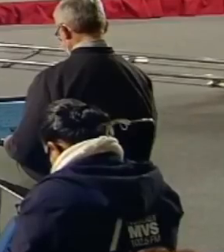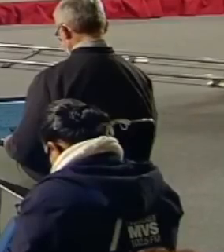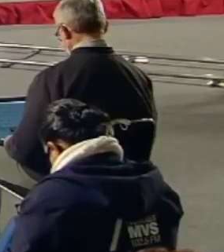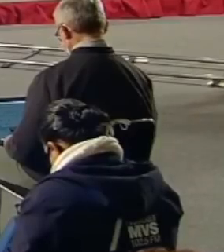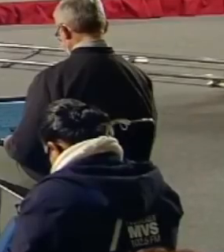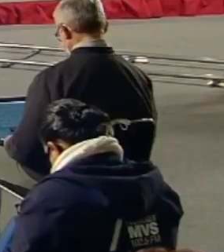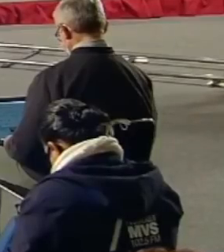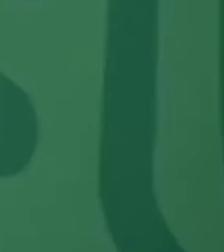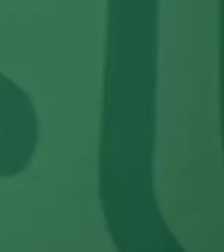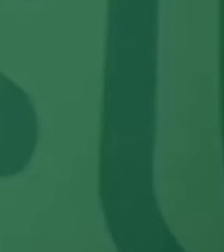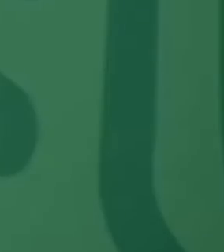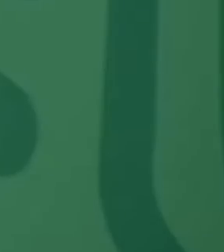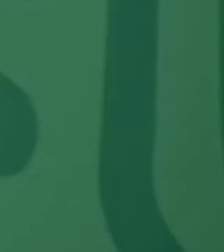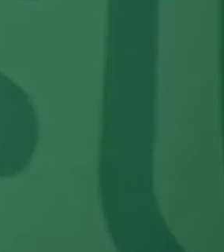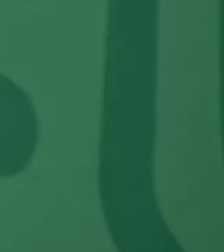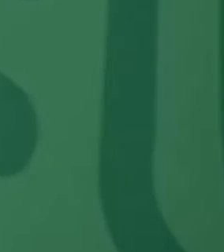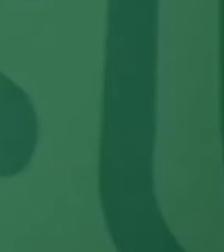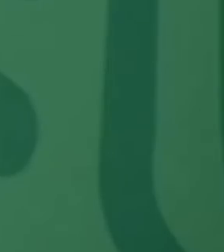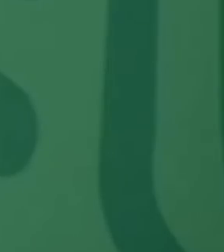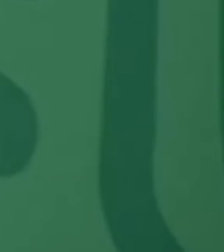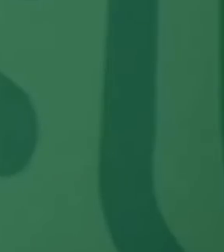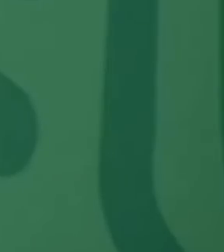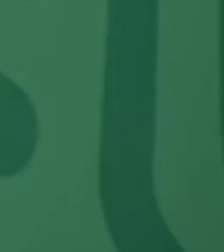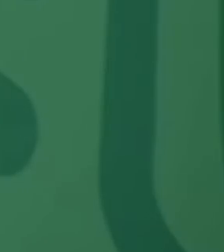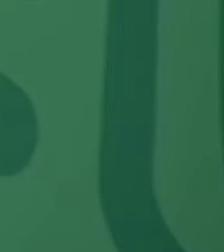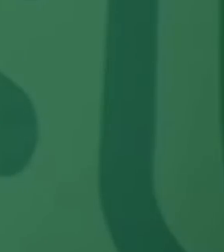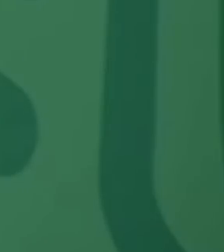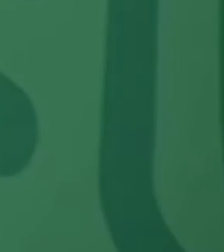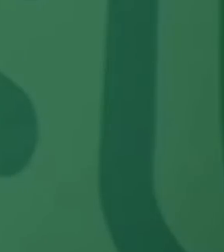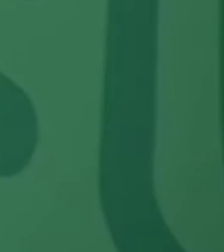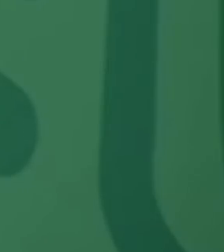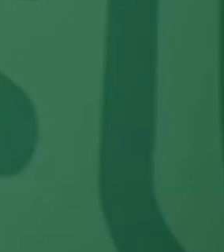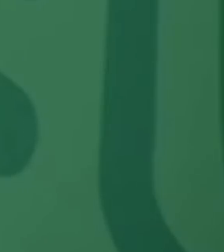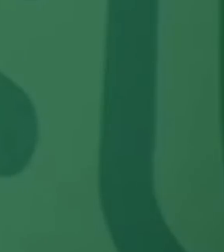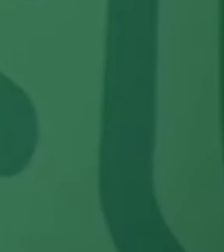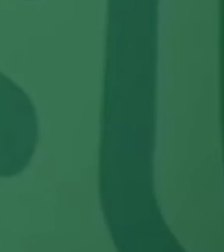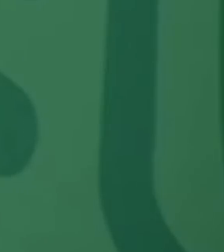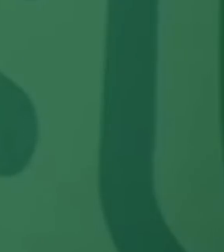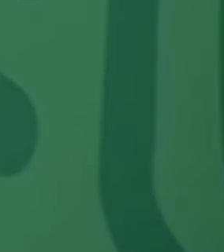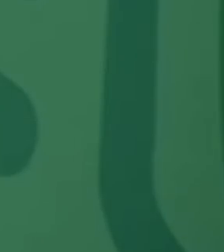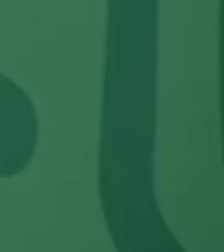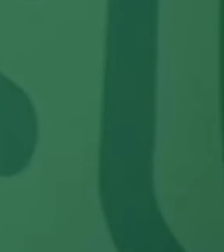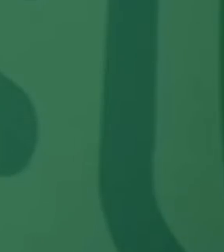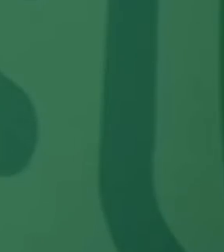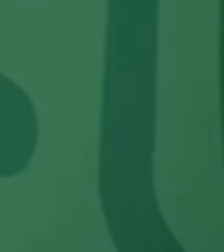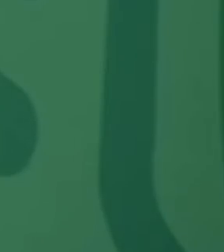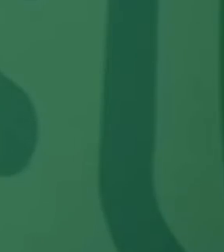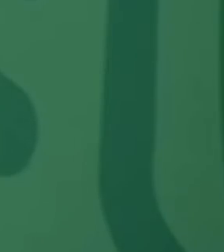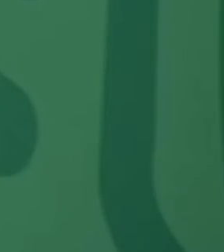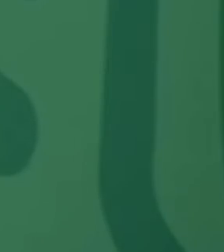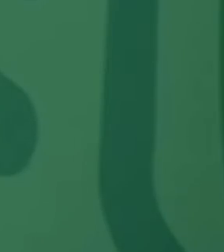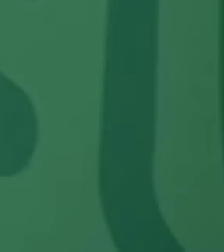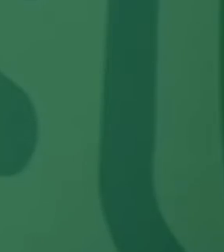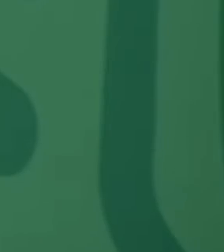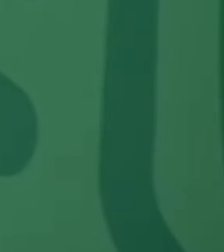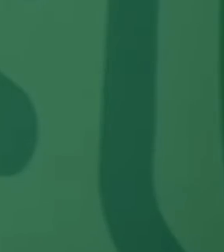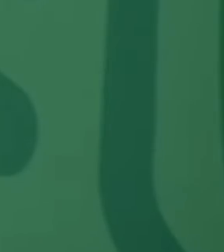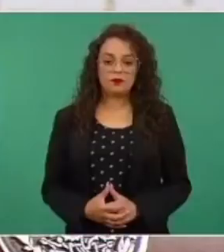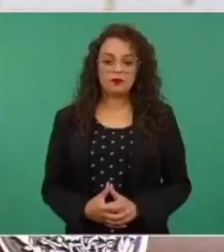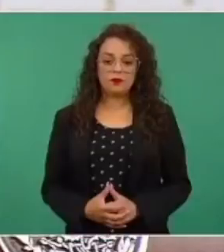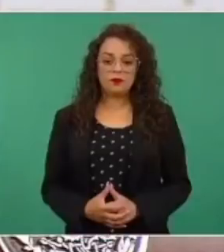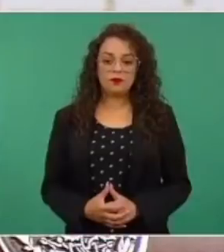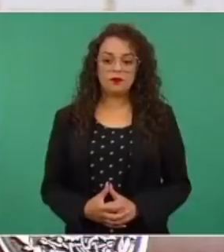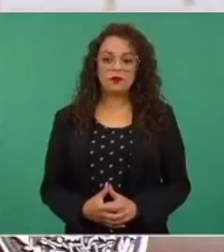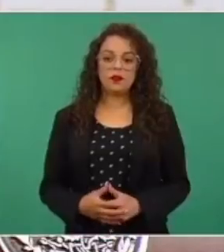Esto comenzó en las ciudades fronterizas y en las ciudades turísticas